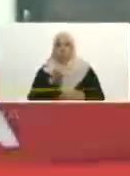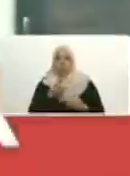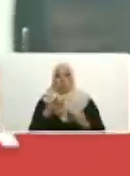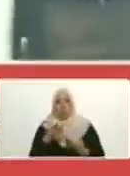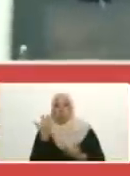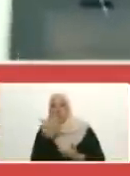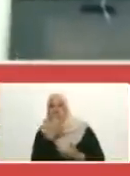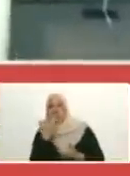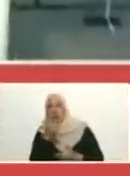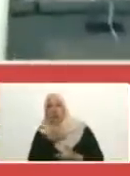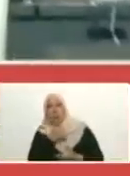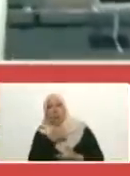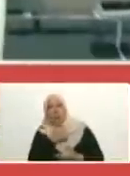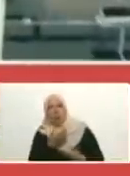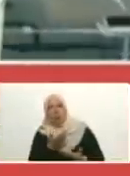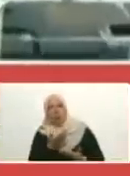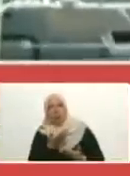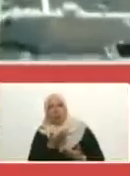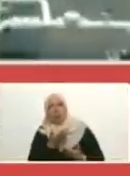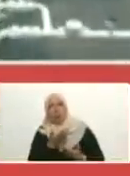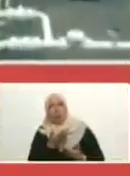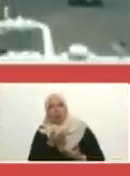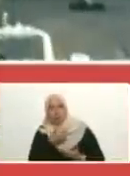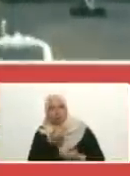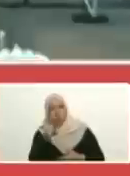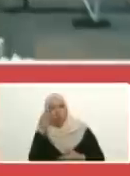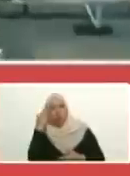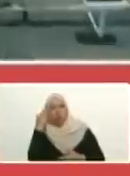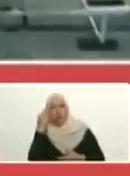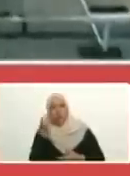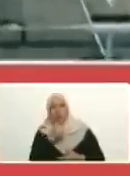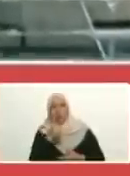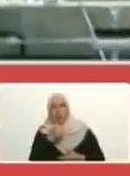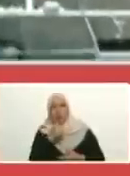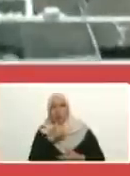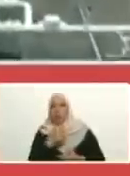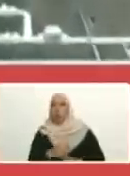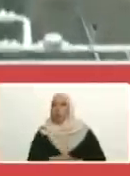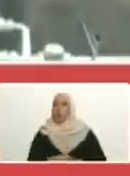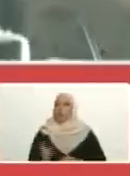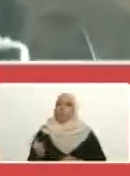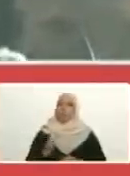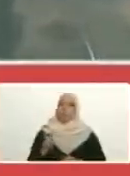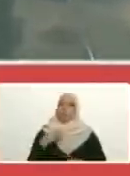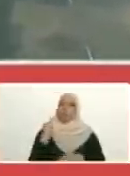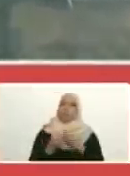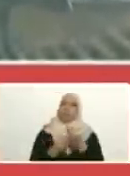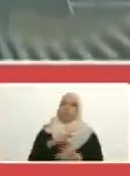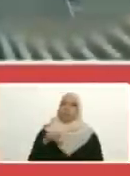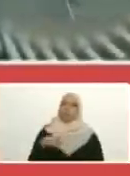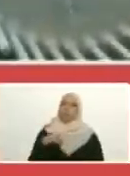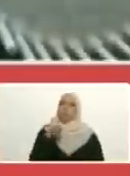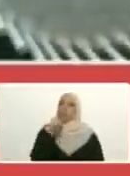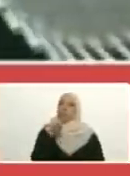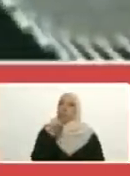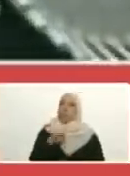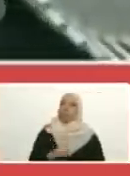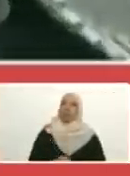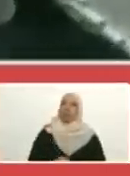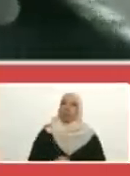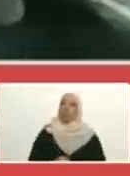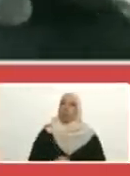¿Tú sabes quién le puso el nombre de macolla, Cipriano? Macolla, porque en Venezuela macolla tiene otra connotación,